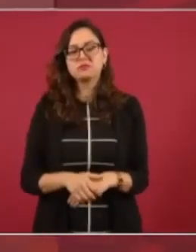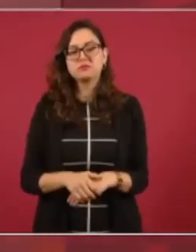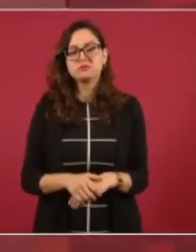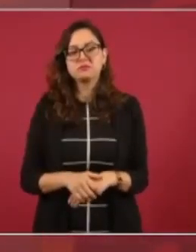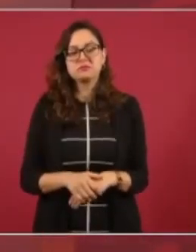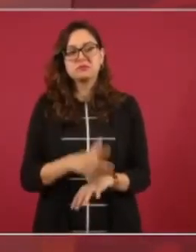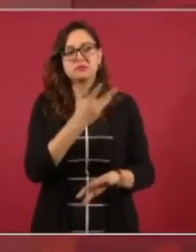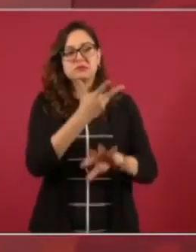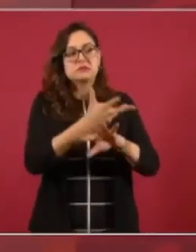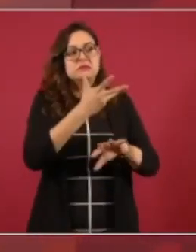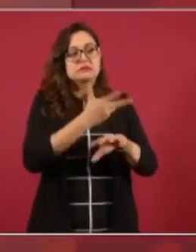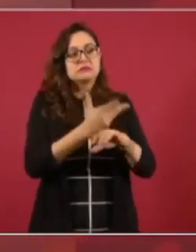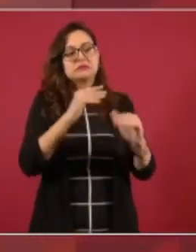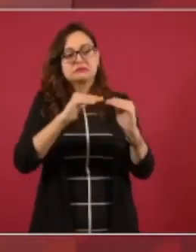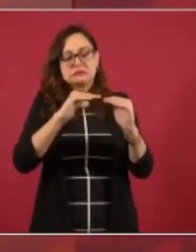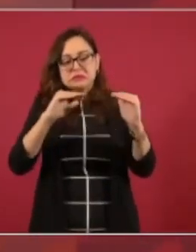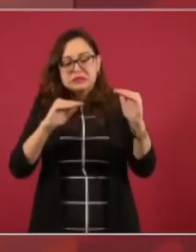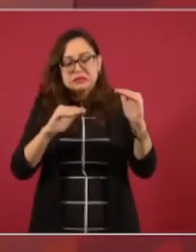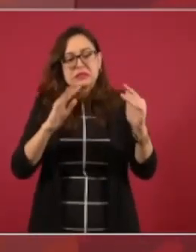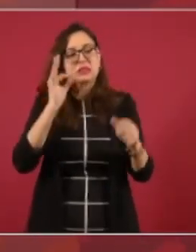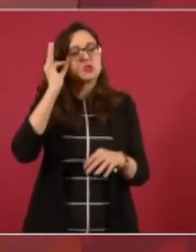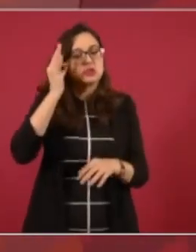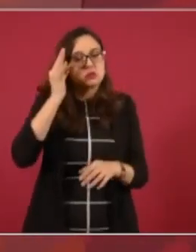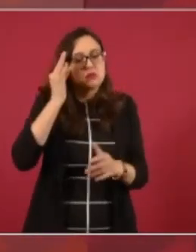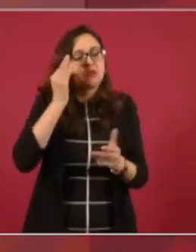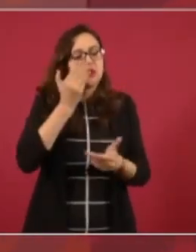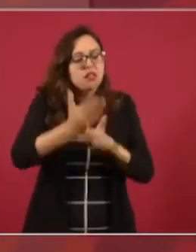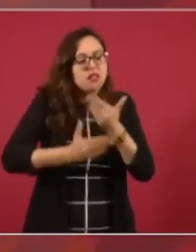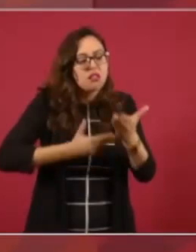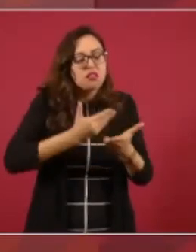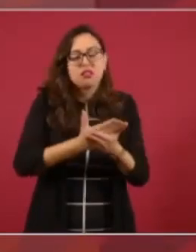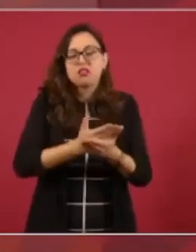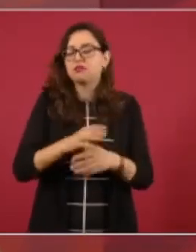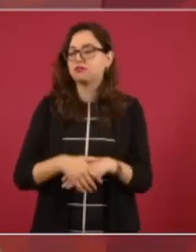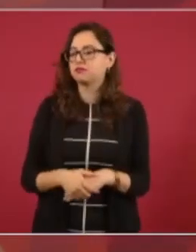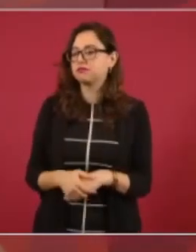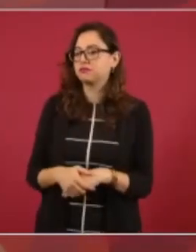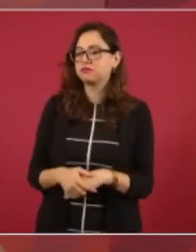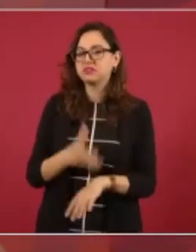bajar la cabeza, como era en el periodo neoliberal.